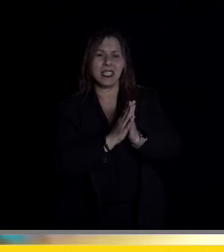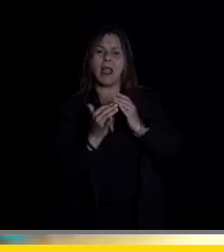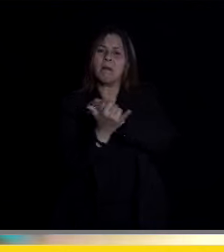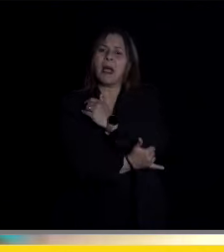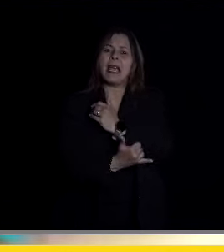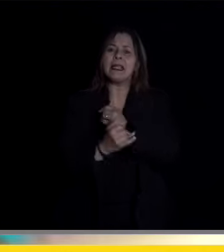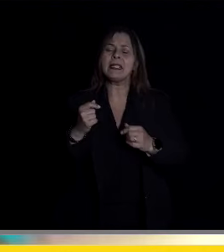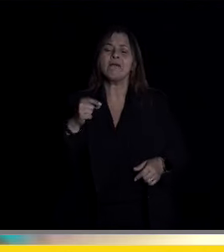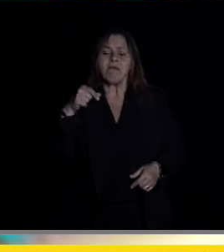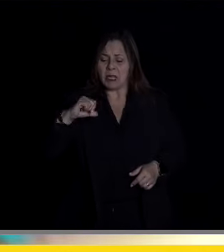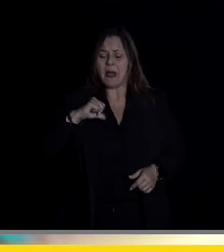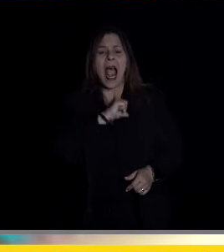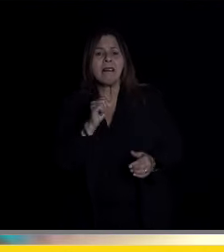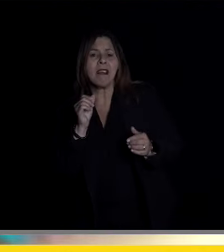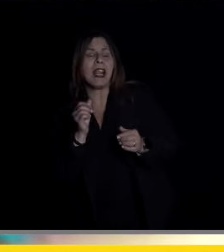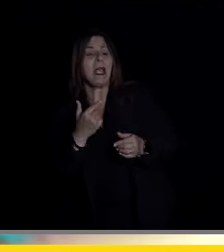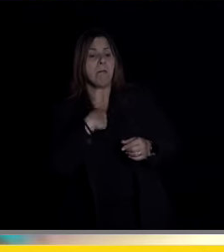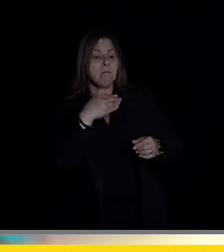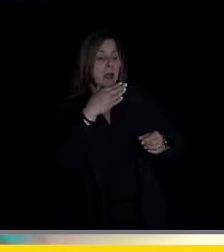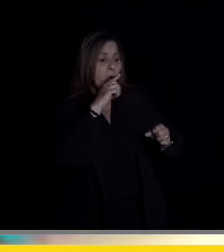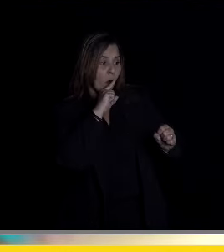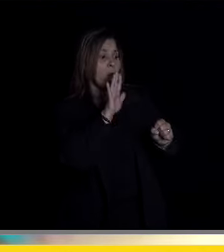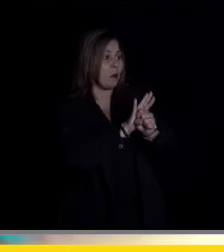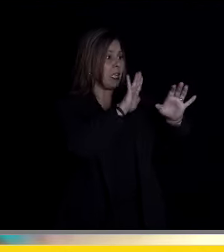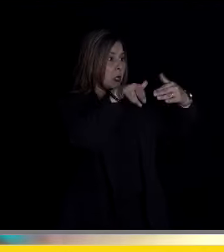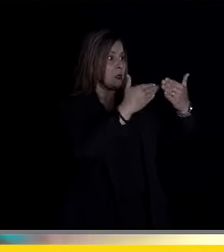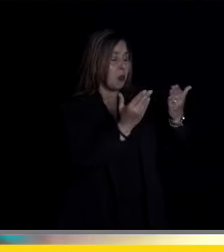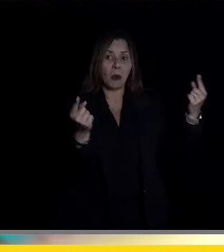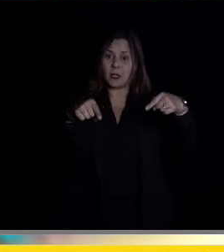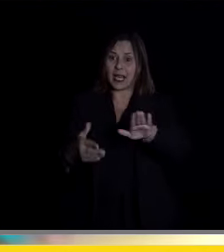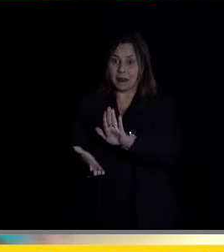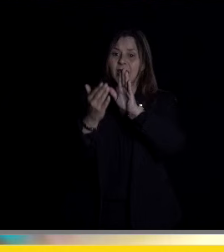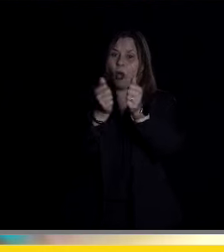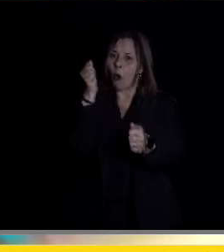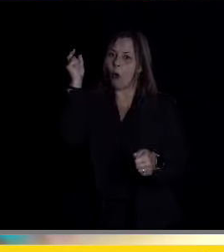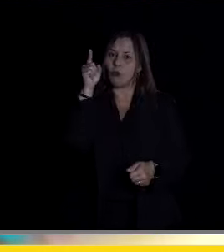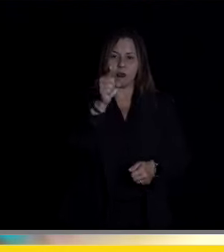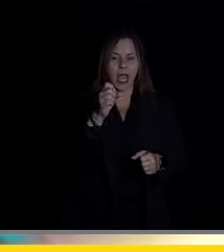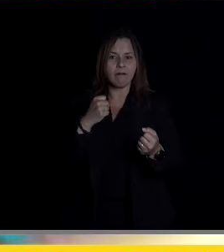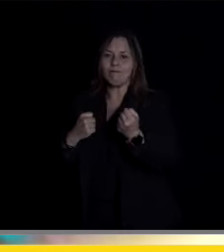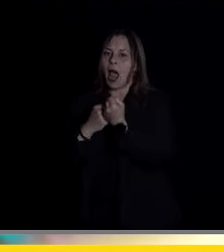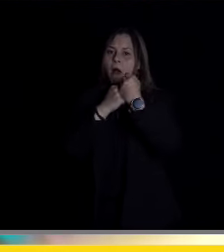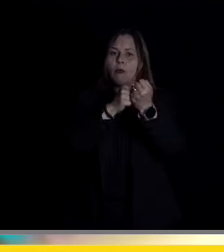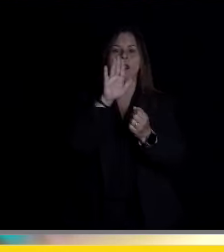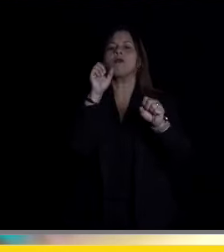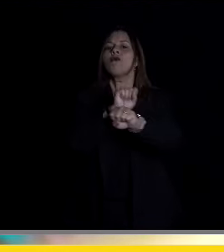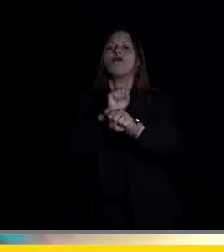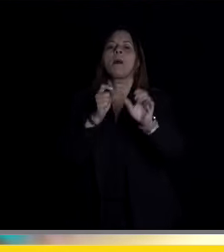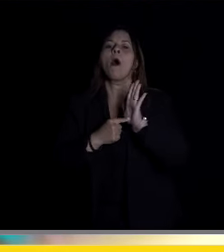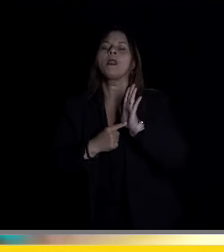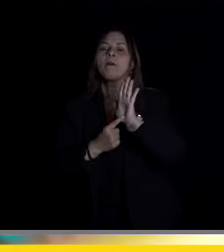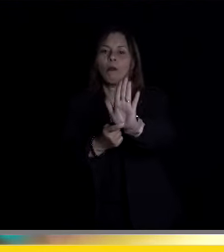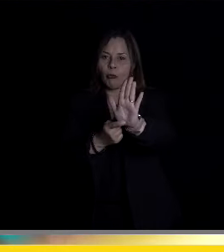señor alcalde, es mi compromiso, es el compromiso de todos los aquí presentes con usted, apoyar su gestión y demostrar